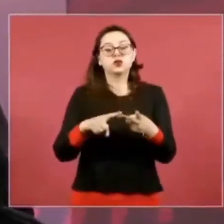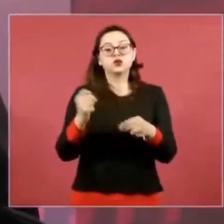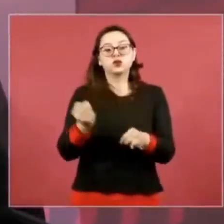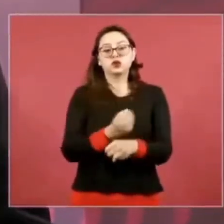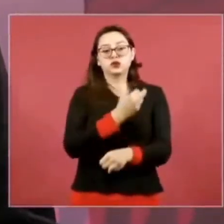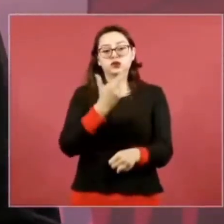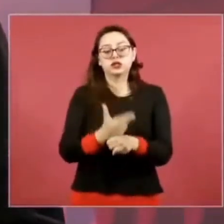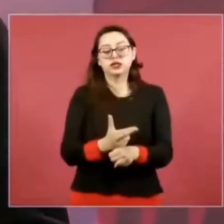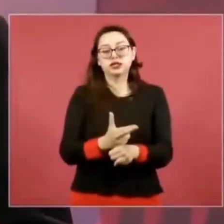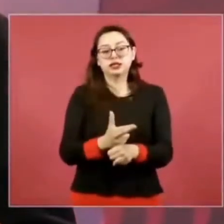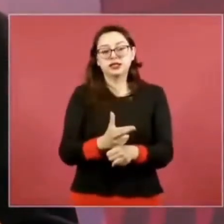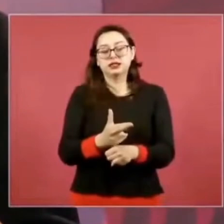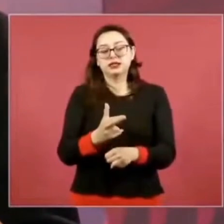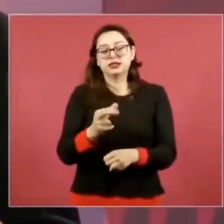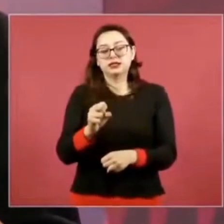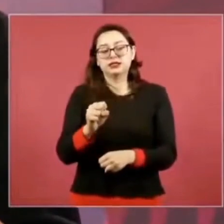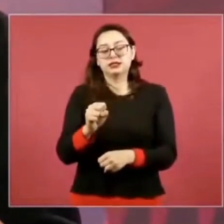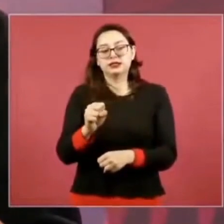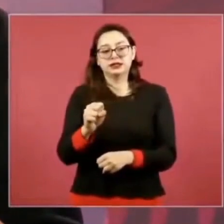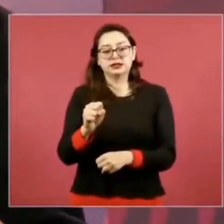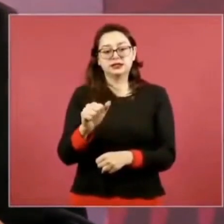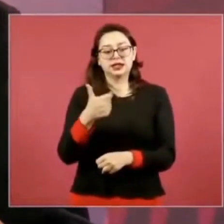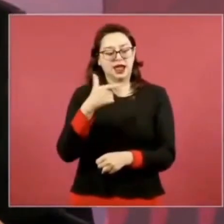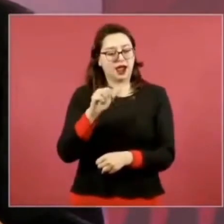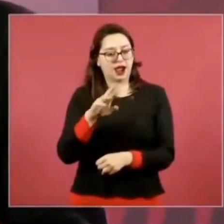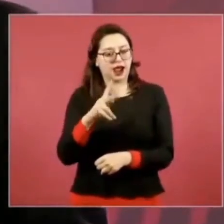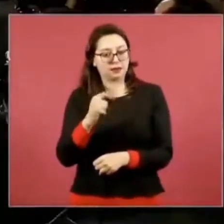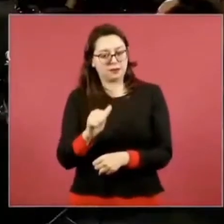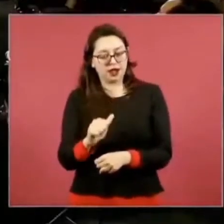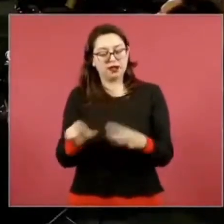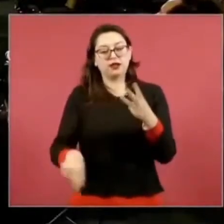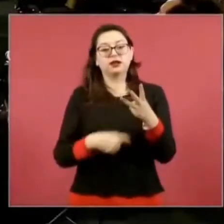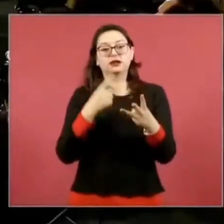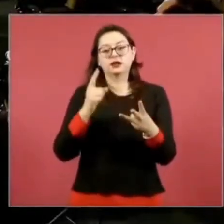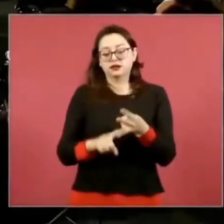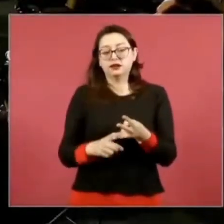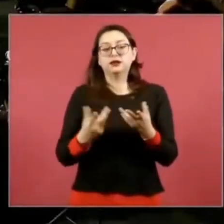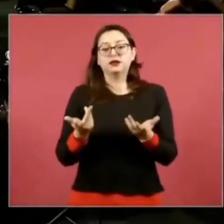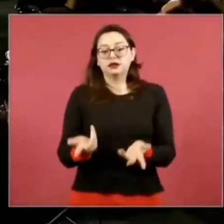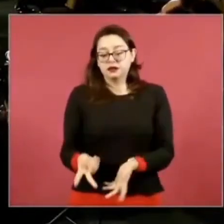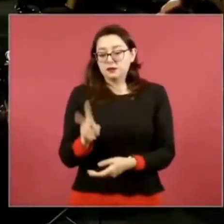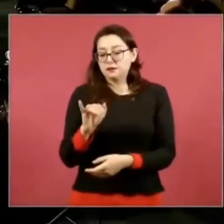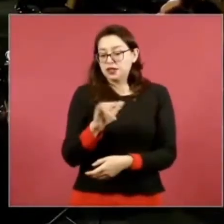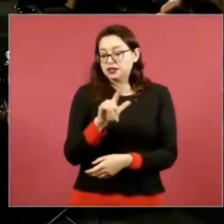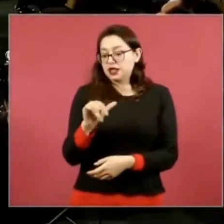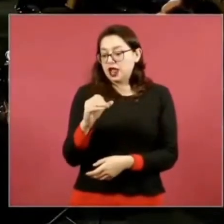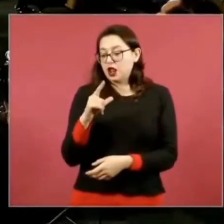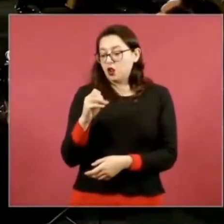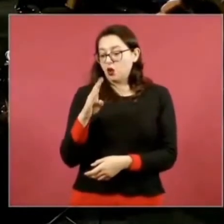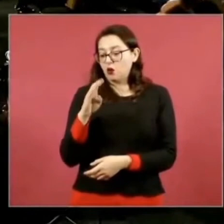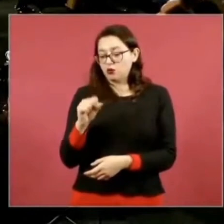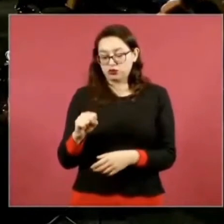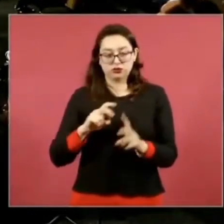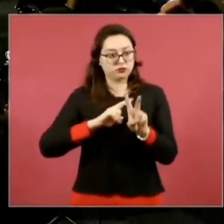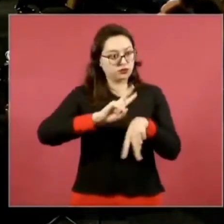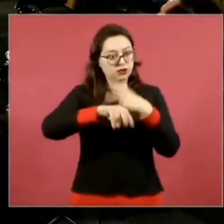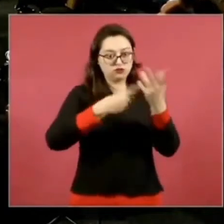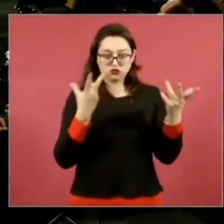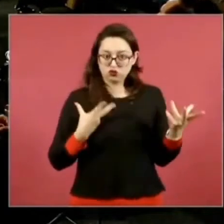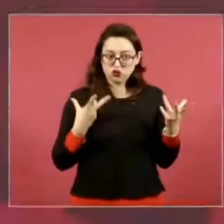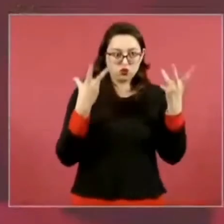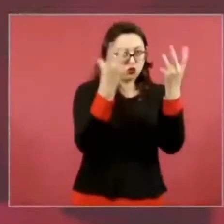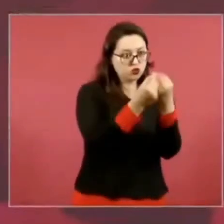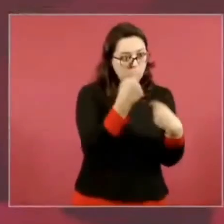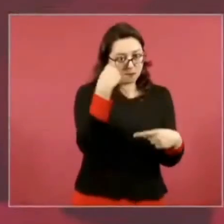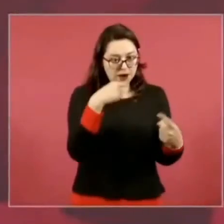Agricultura, el ingeniero Villalobos, porque vamos a ponernos de acuerdo ya en la última etapa.